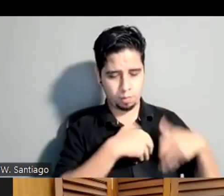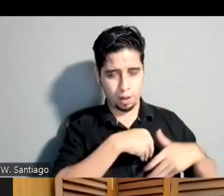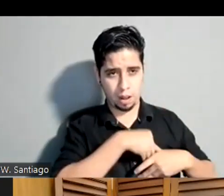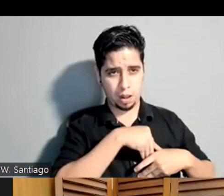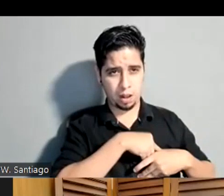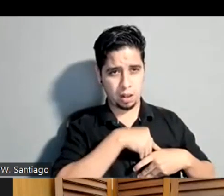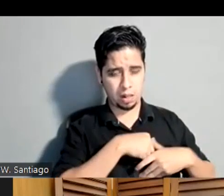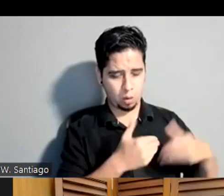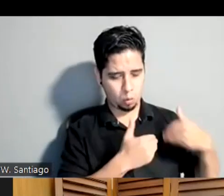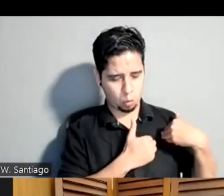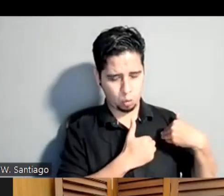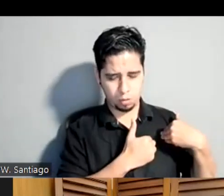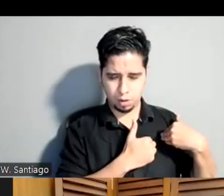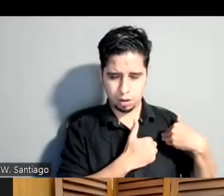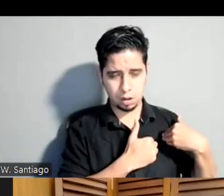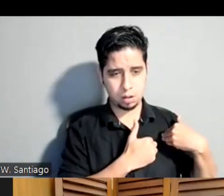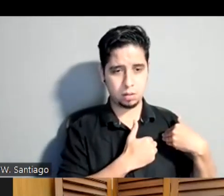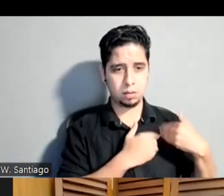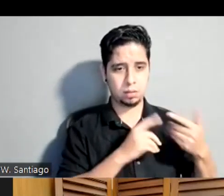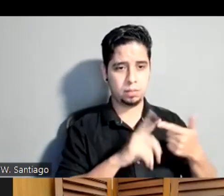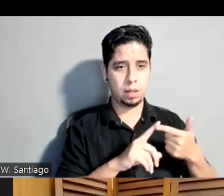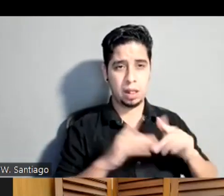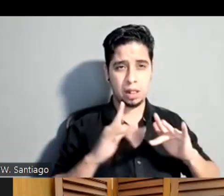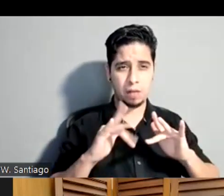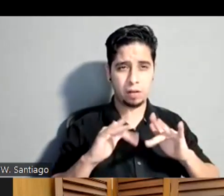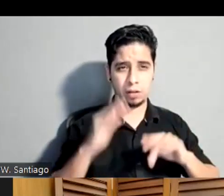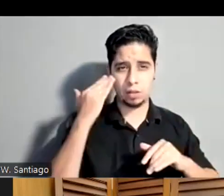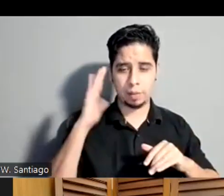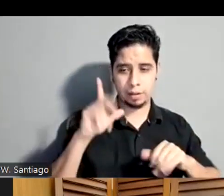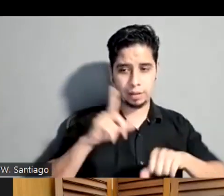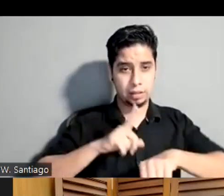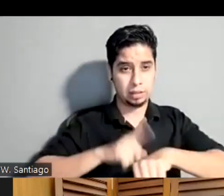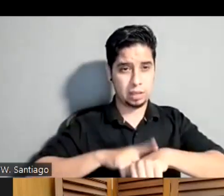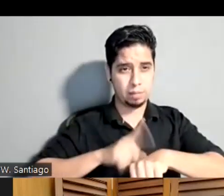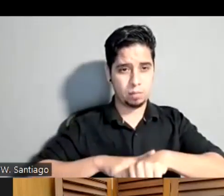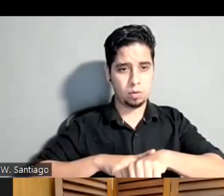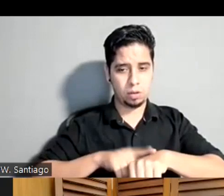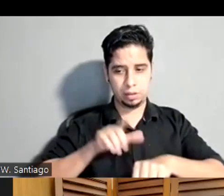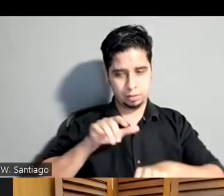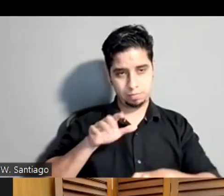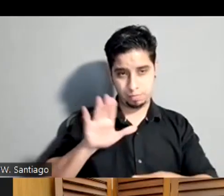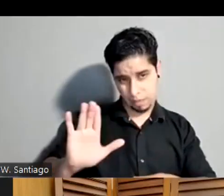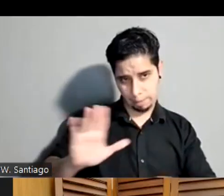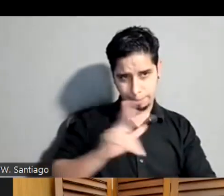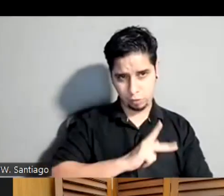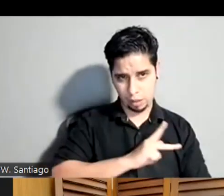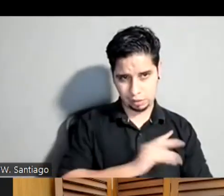la culpa, la falta de conciencia en ese momento de este personaje,